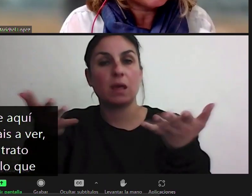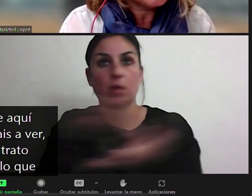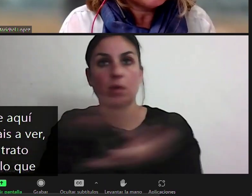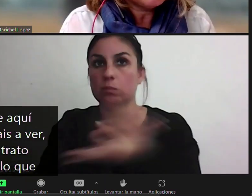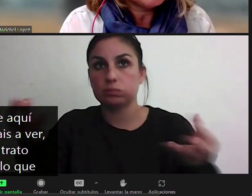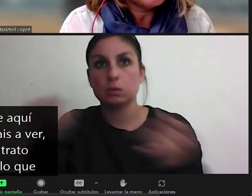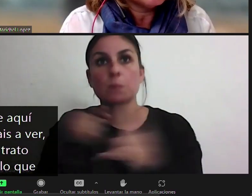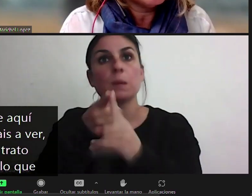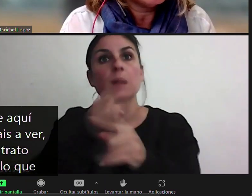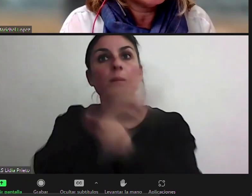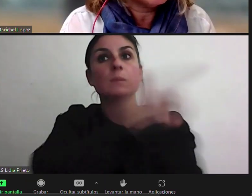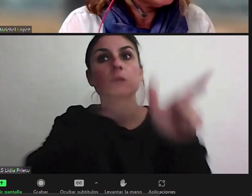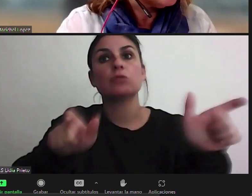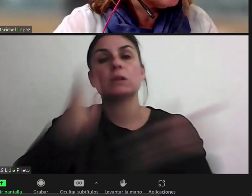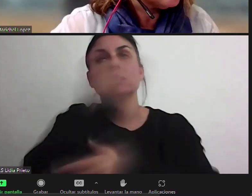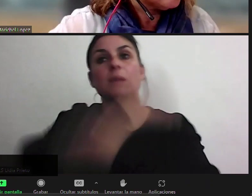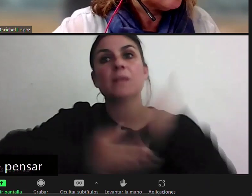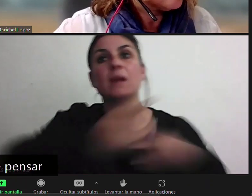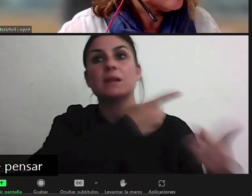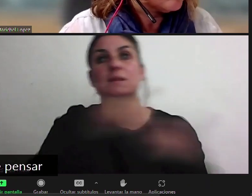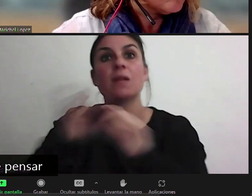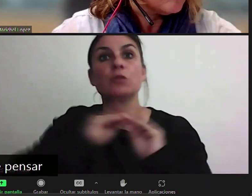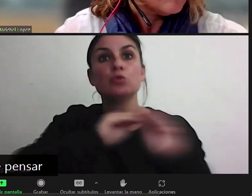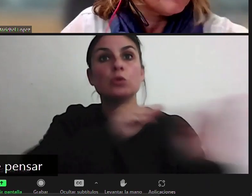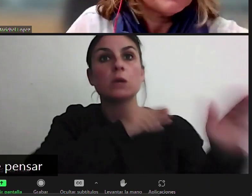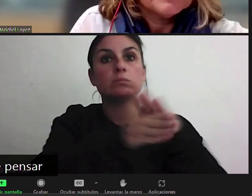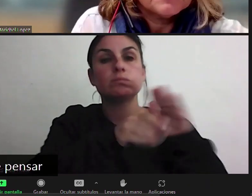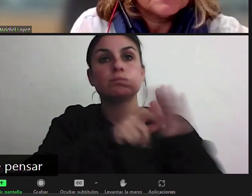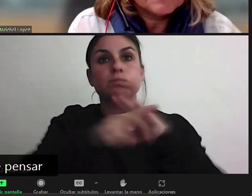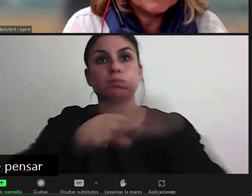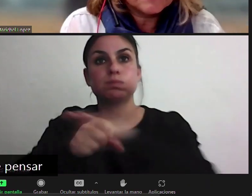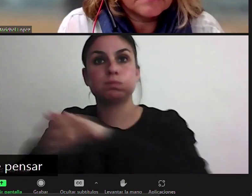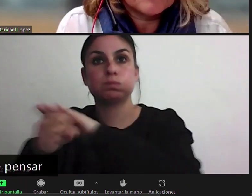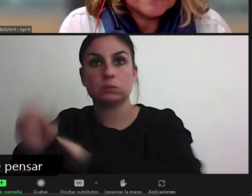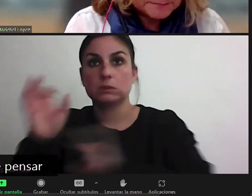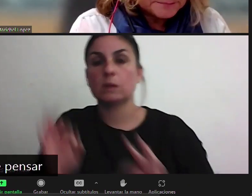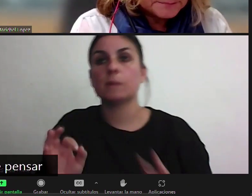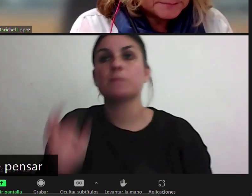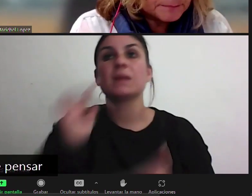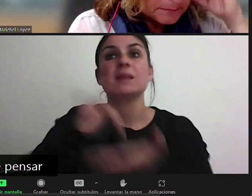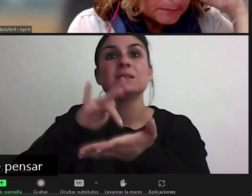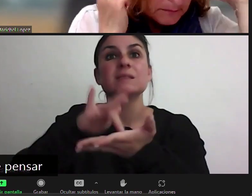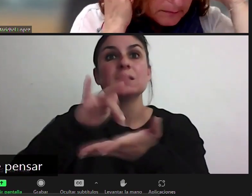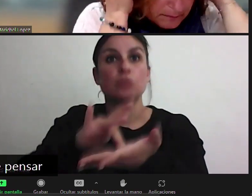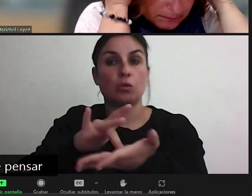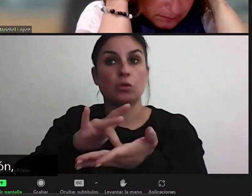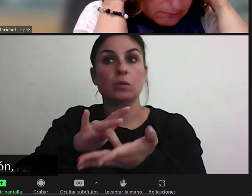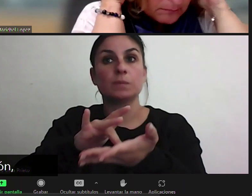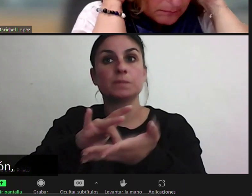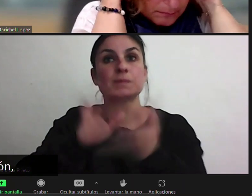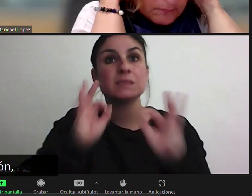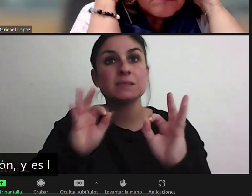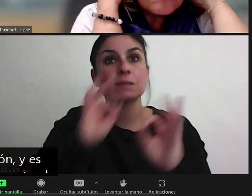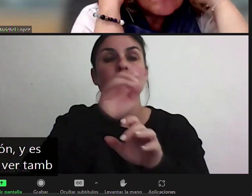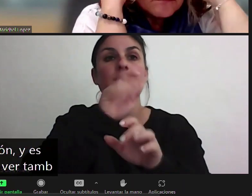las necesidades de las personas con discapacidad. Cada sesión estará dedicada a un tipo de discapacidad y, bueno,